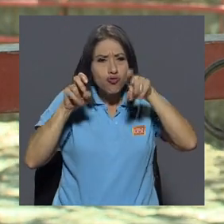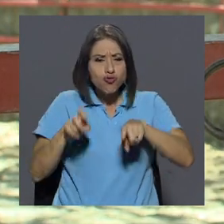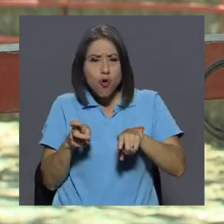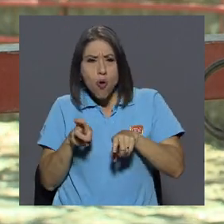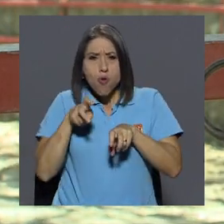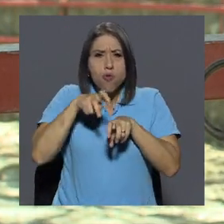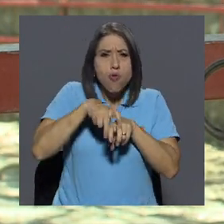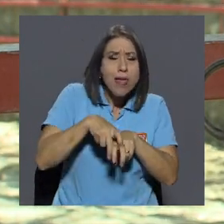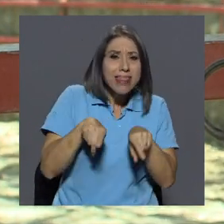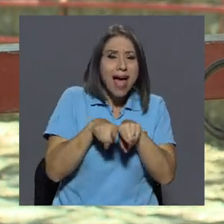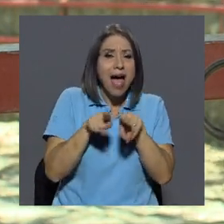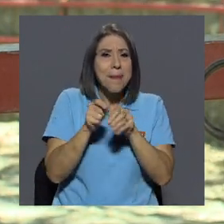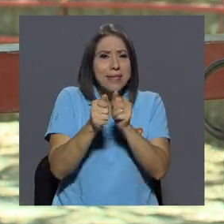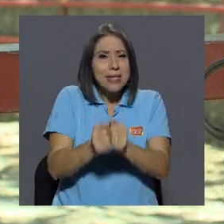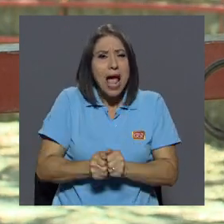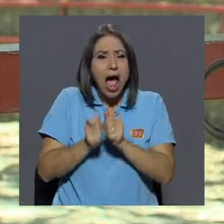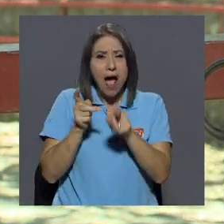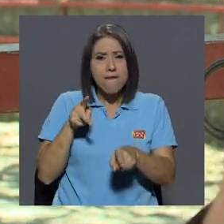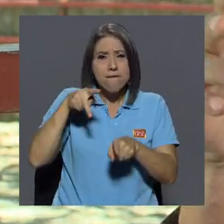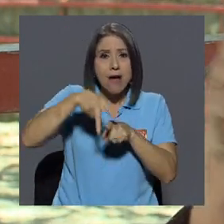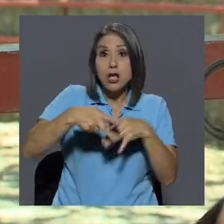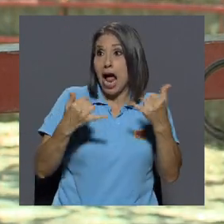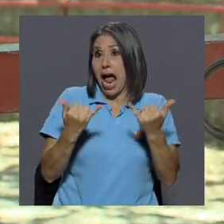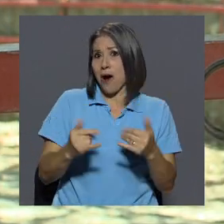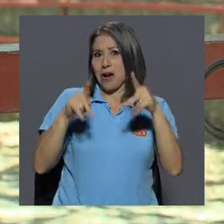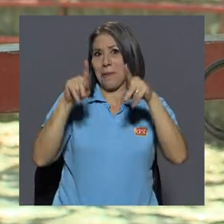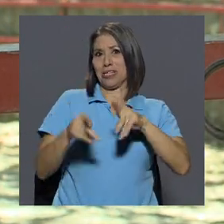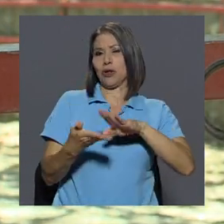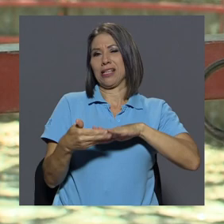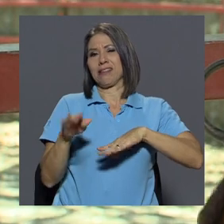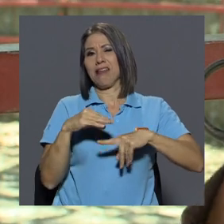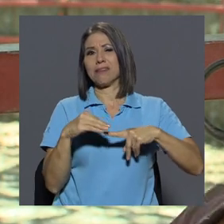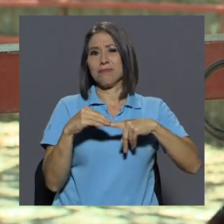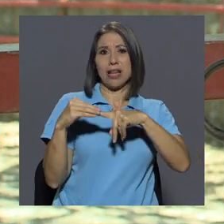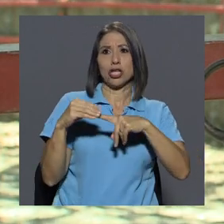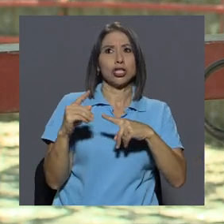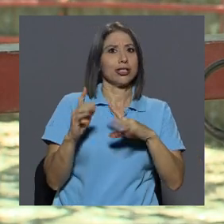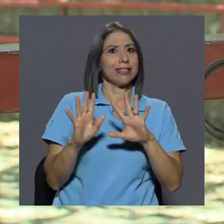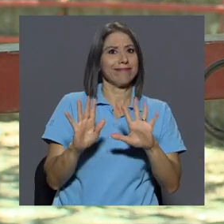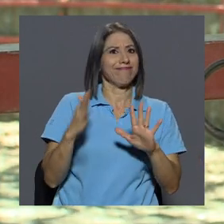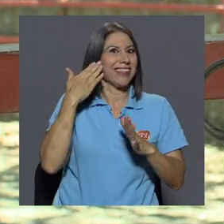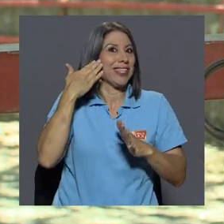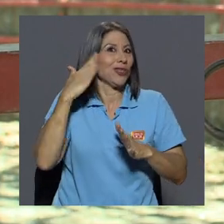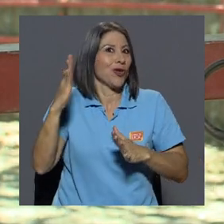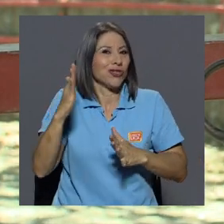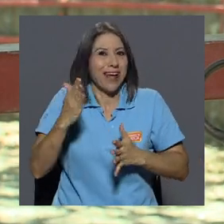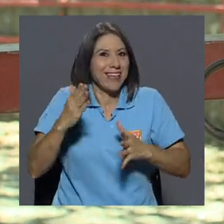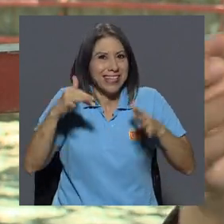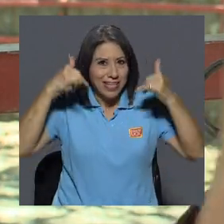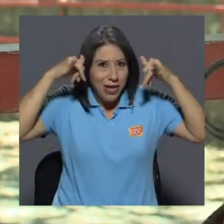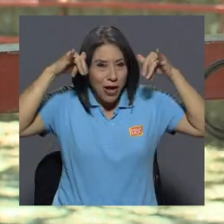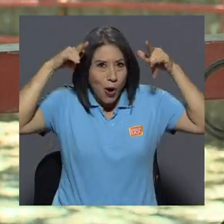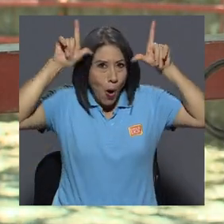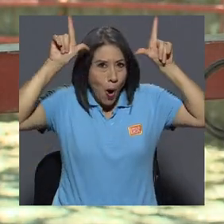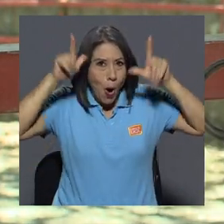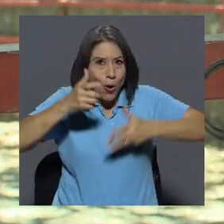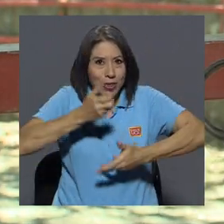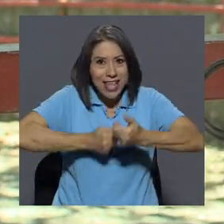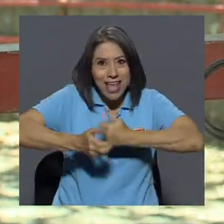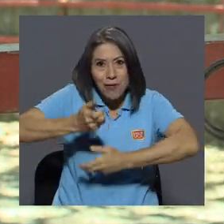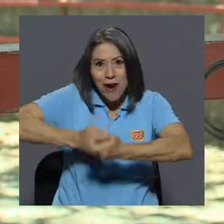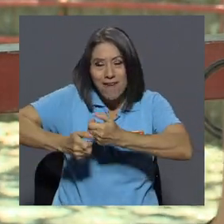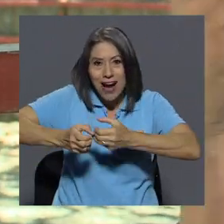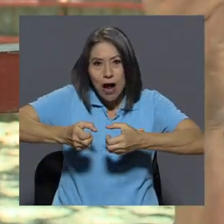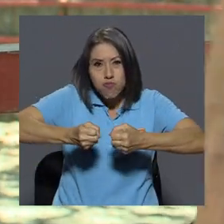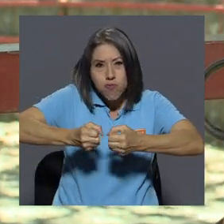a caballo. Hay expertos ahora, y no quiero nada contra nadie, que no saben ordeñar una vaca. No saben montarse en un